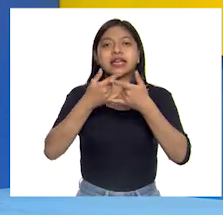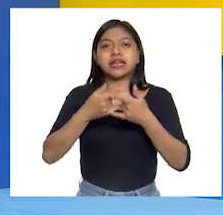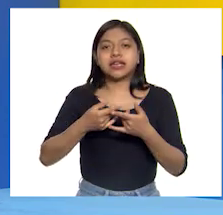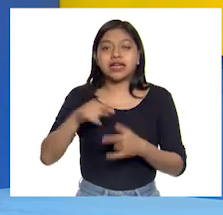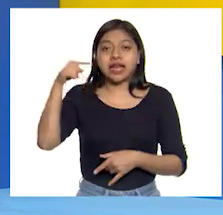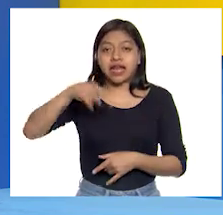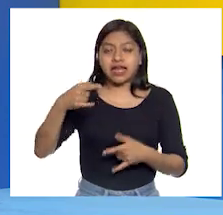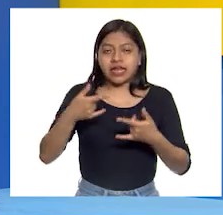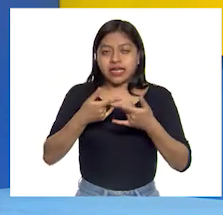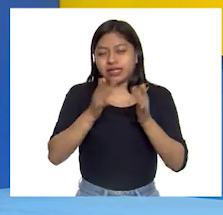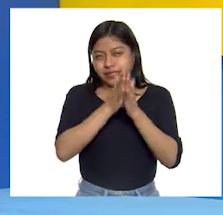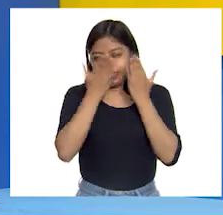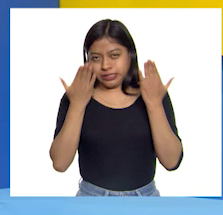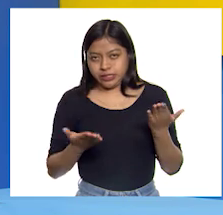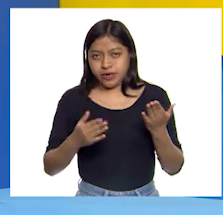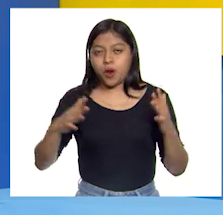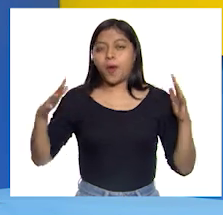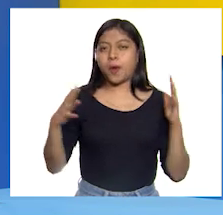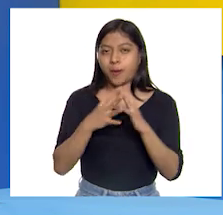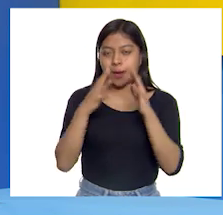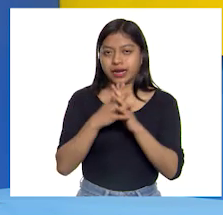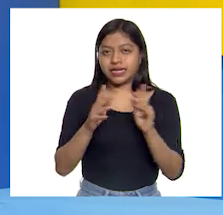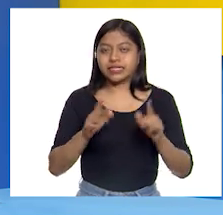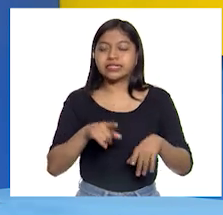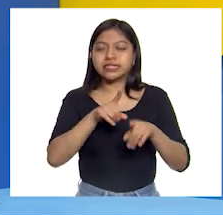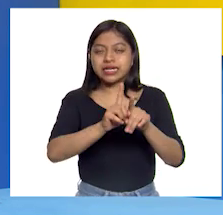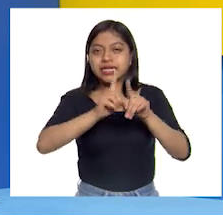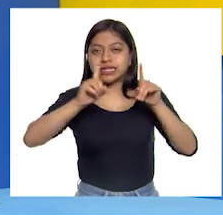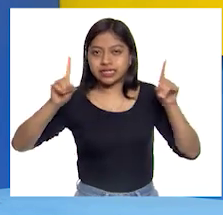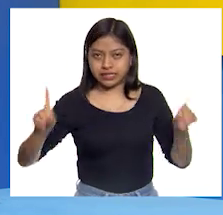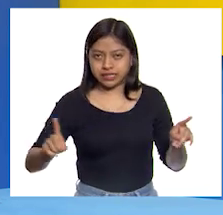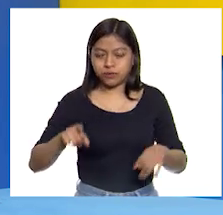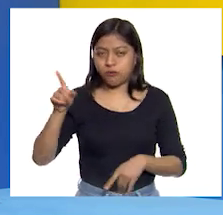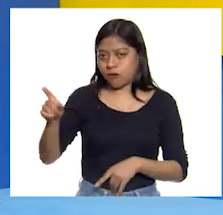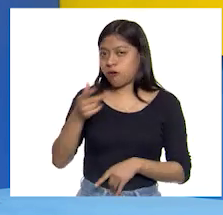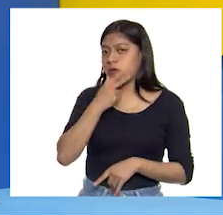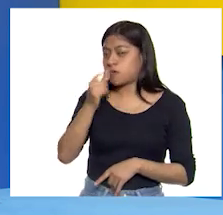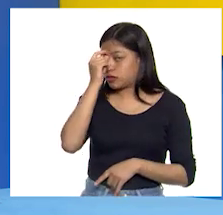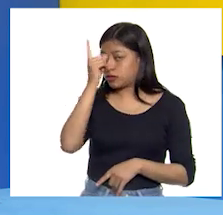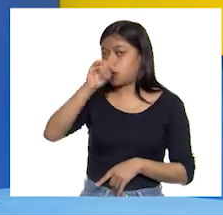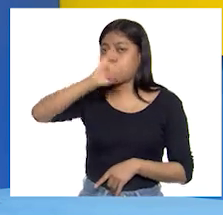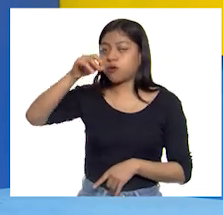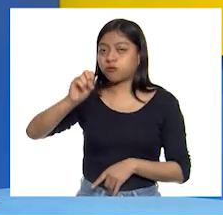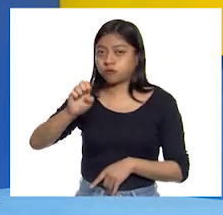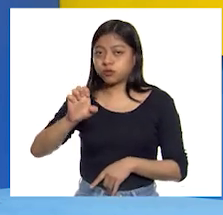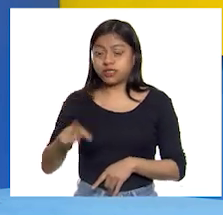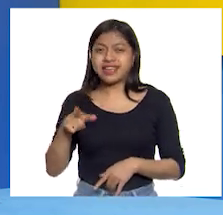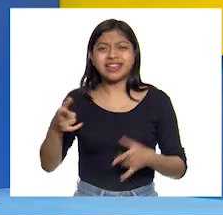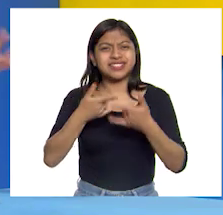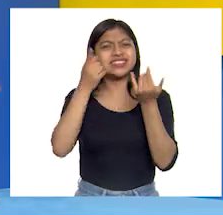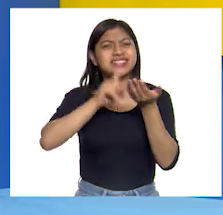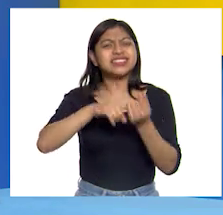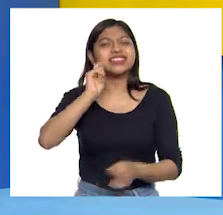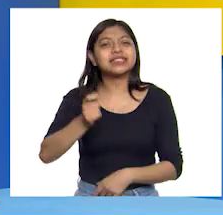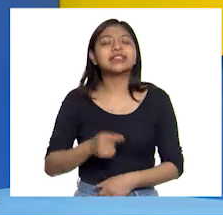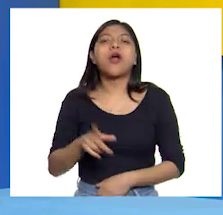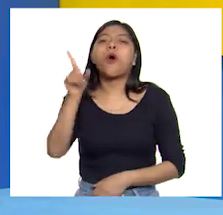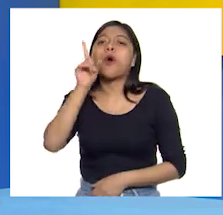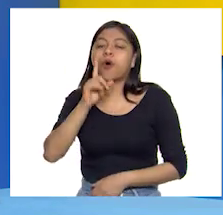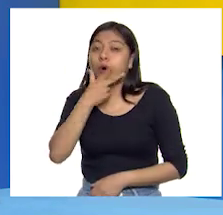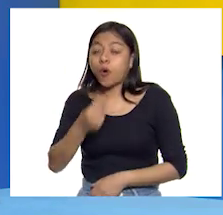en el desierto, del escritor mexicano José Emilio Pacheco. Este libro cuenta la historia de Carlos, un niño que vivía en la Ciudad de